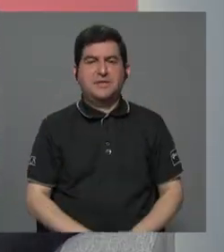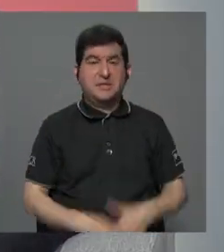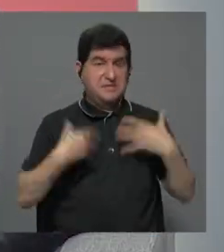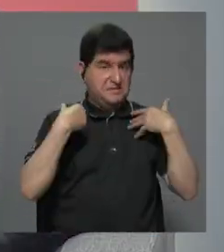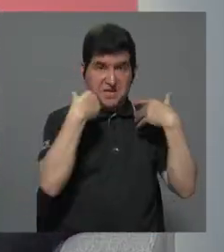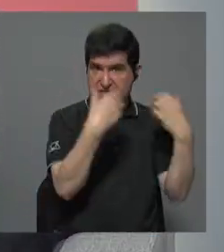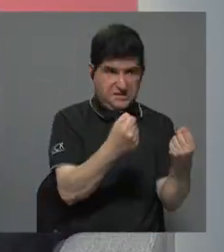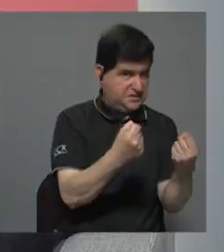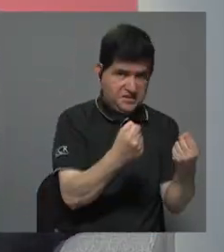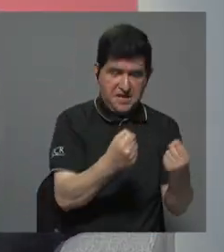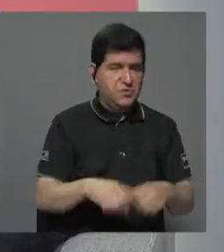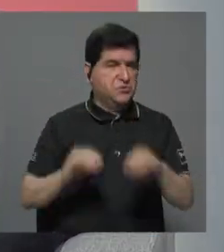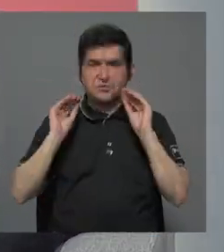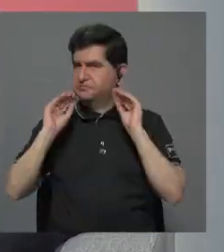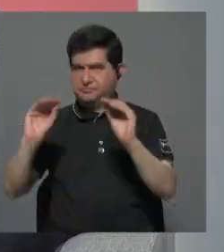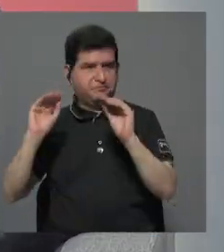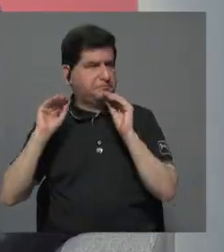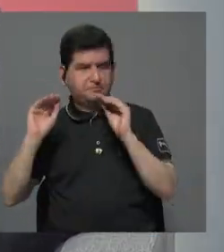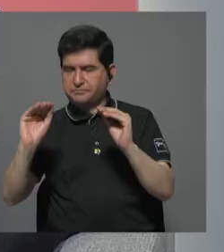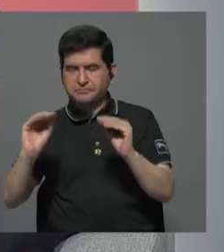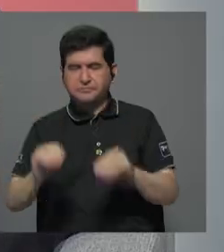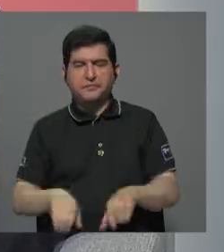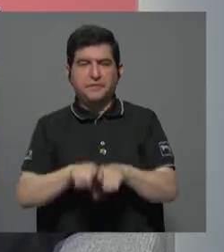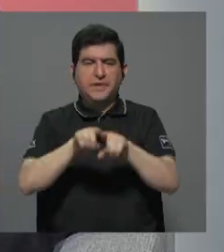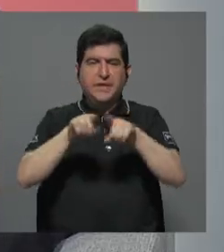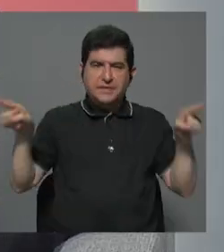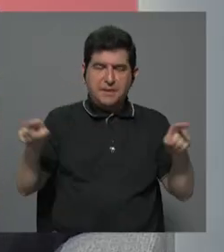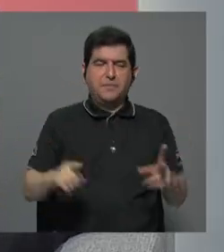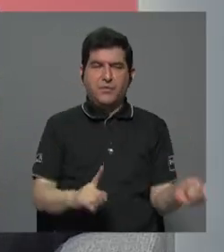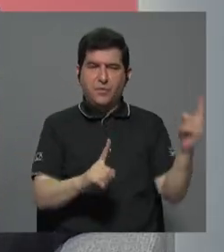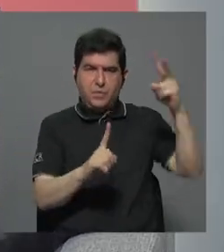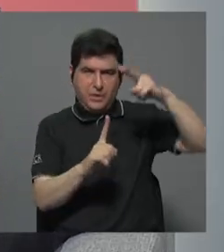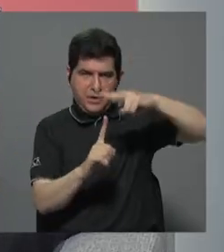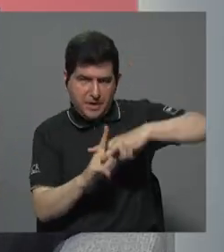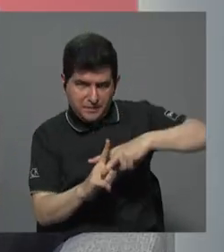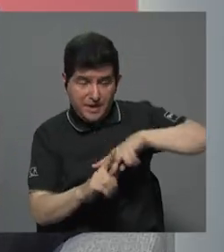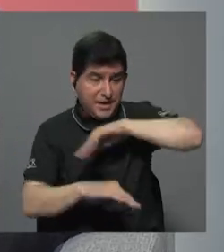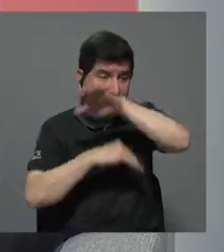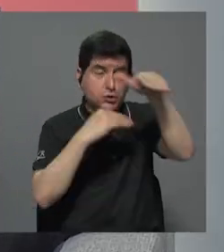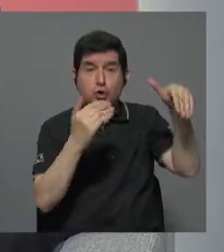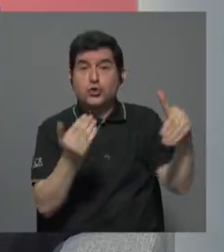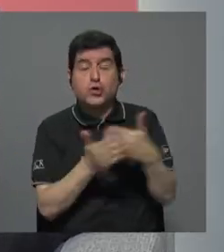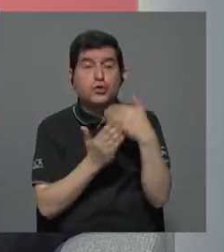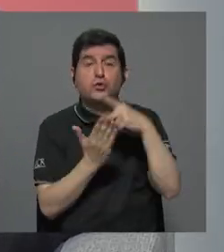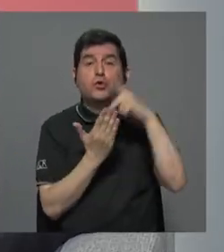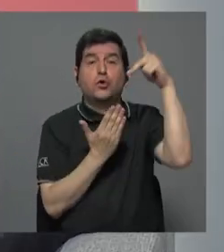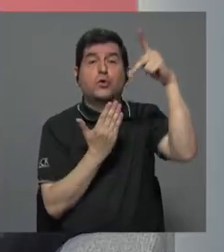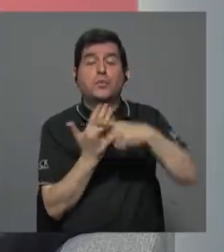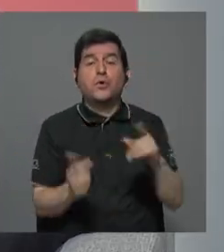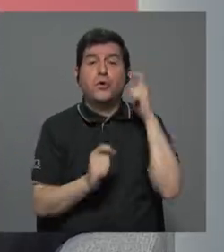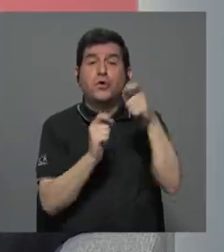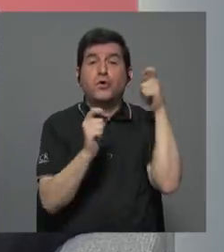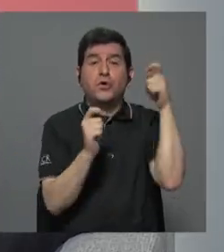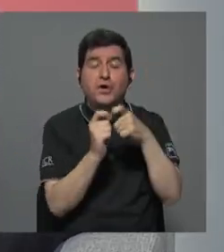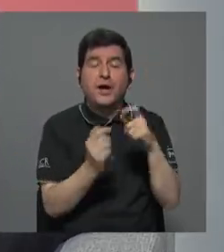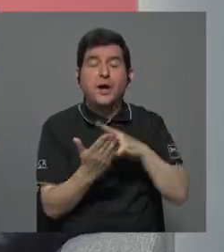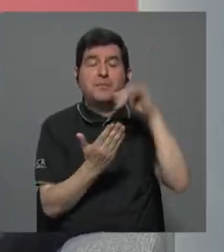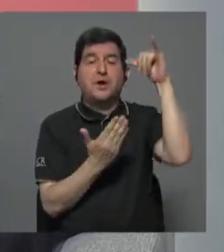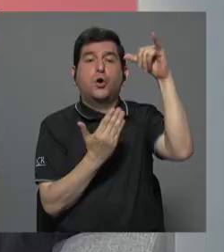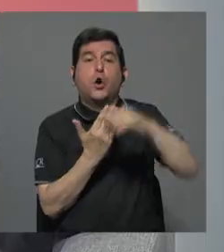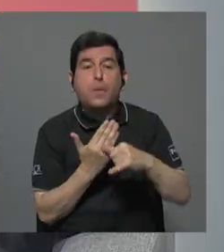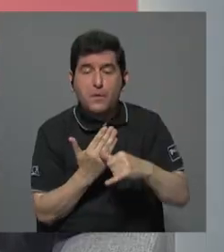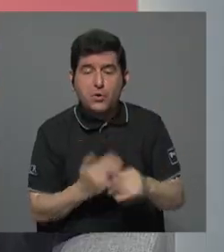salud ni para educación ni para la ejecución de todos los programas específicos o proyectos